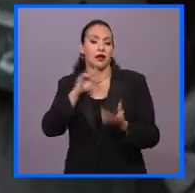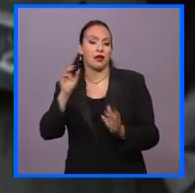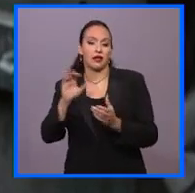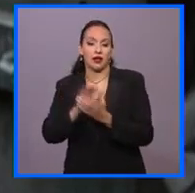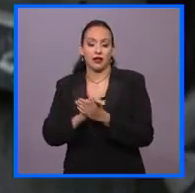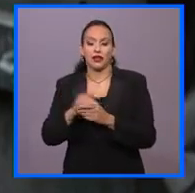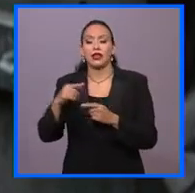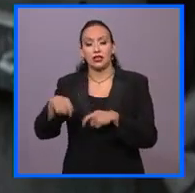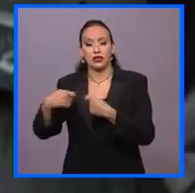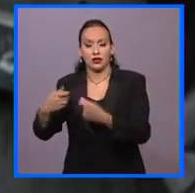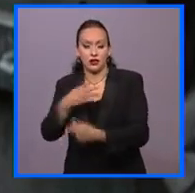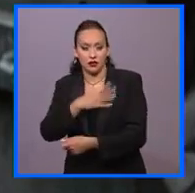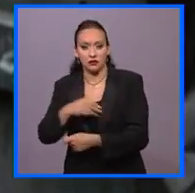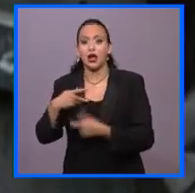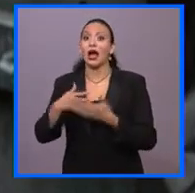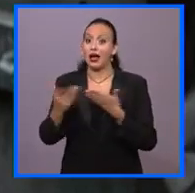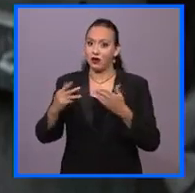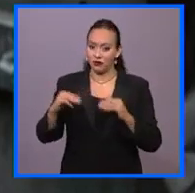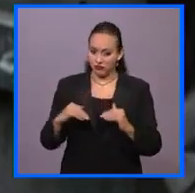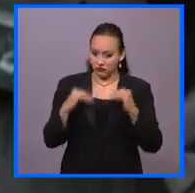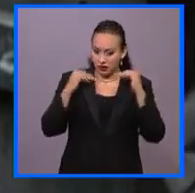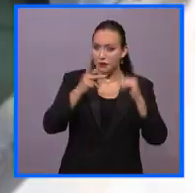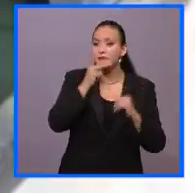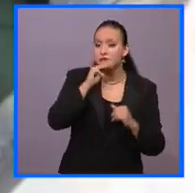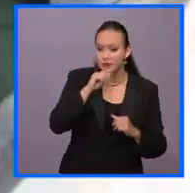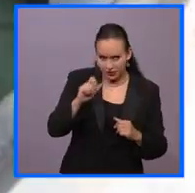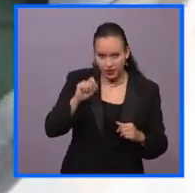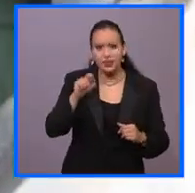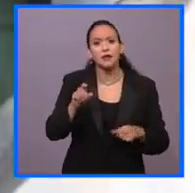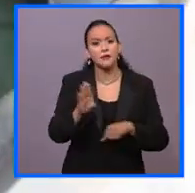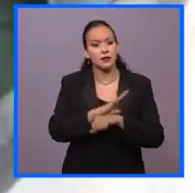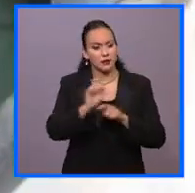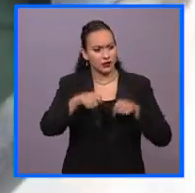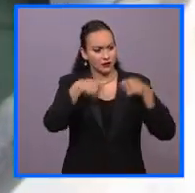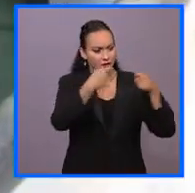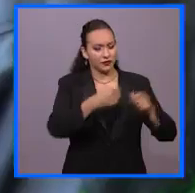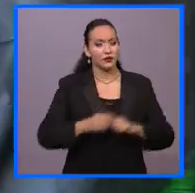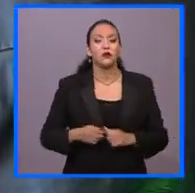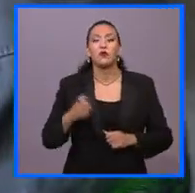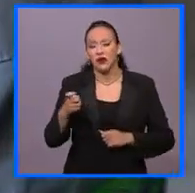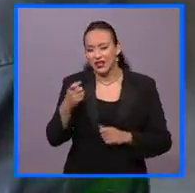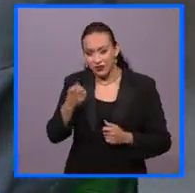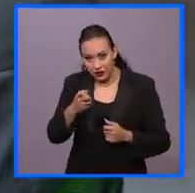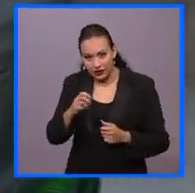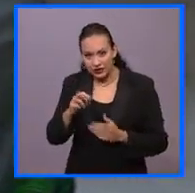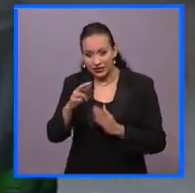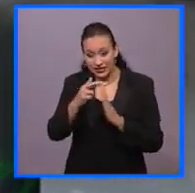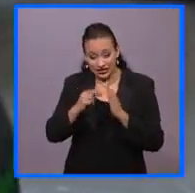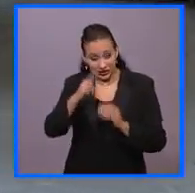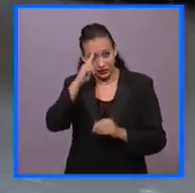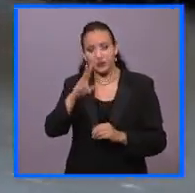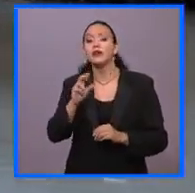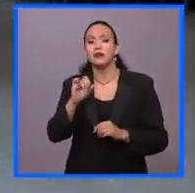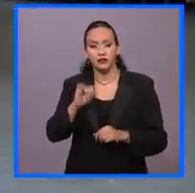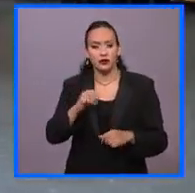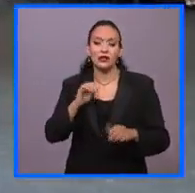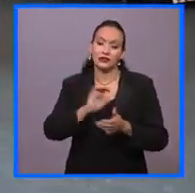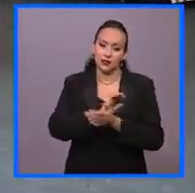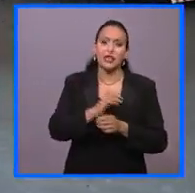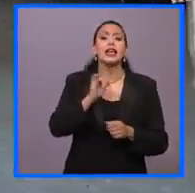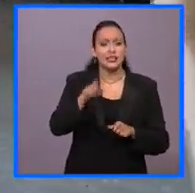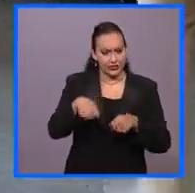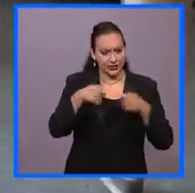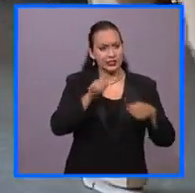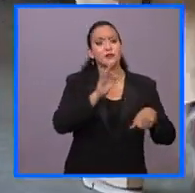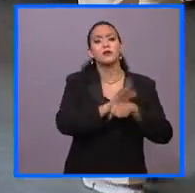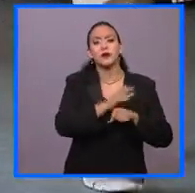reconocer esta diversidad. Por estas razones, determinó que dicho régimen es inconstitucional y concedió el amparo a los padres del